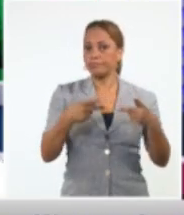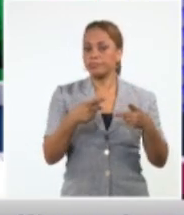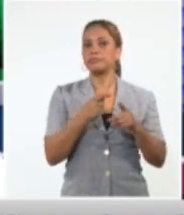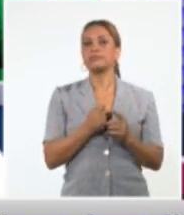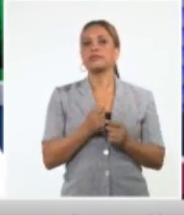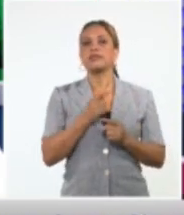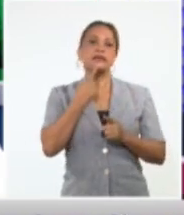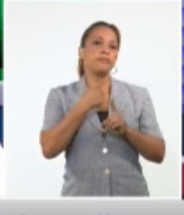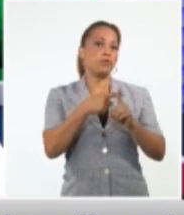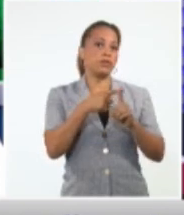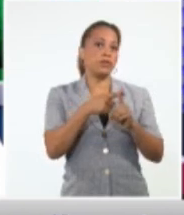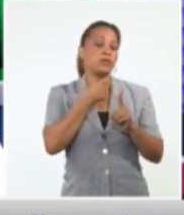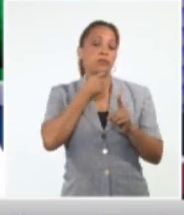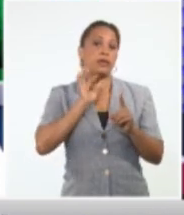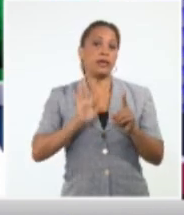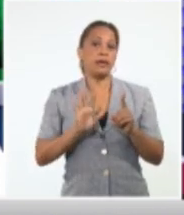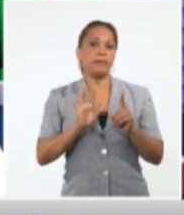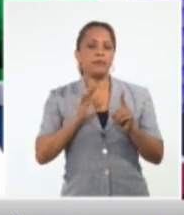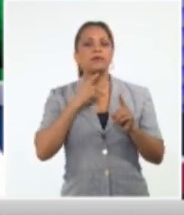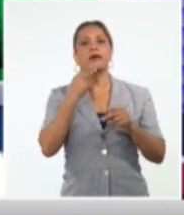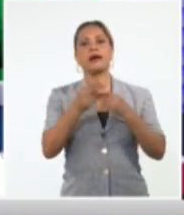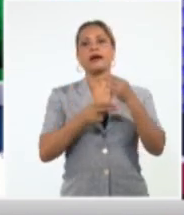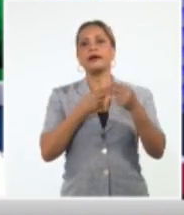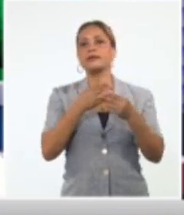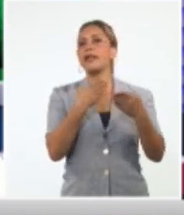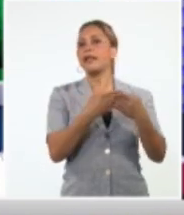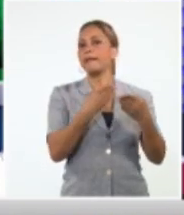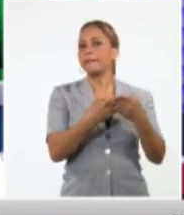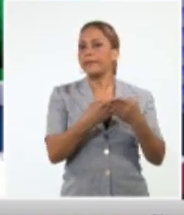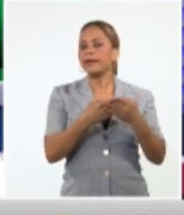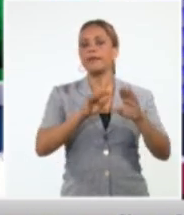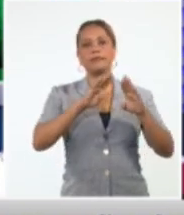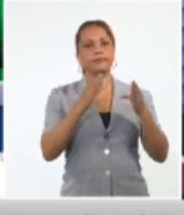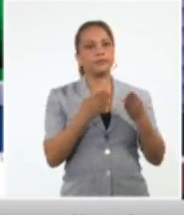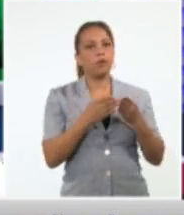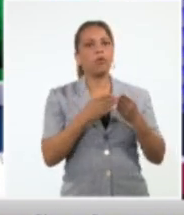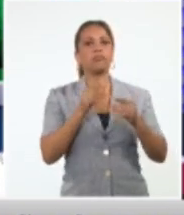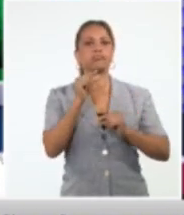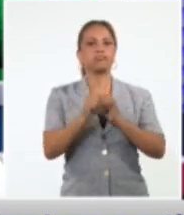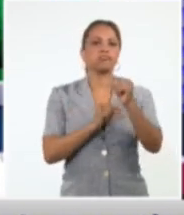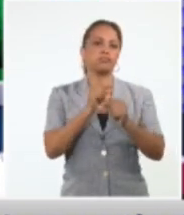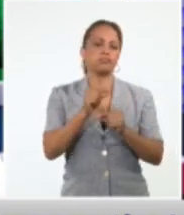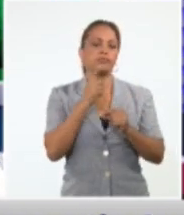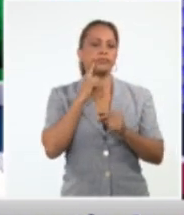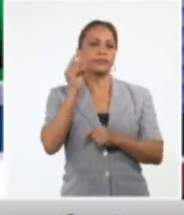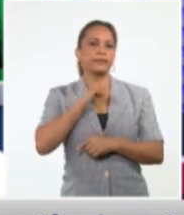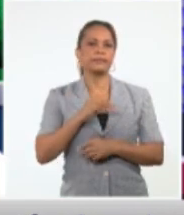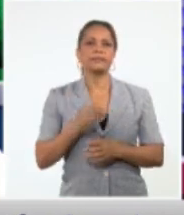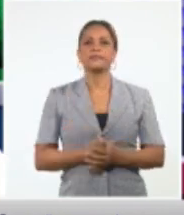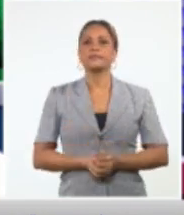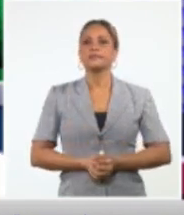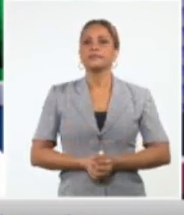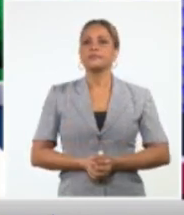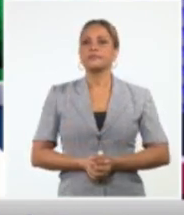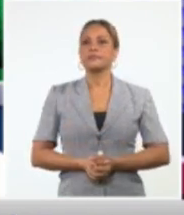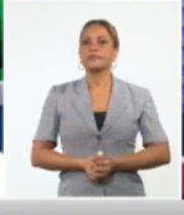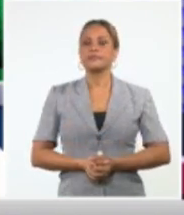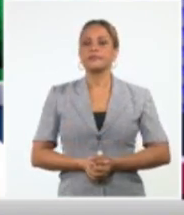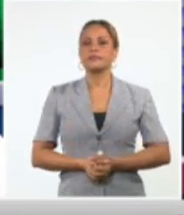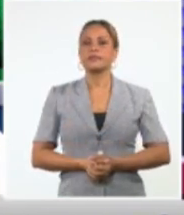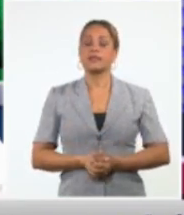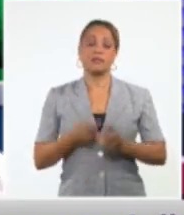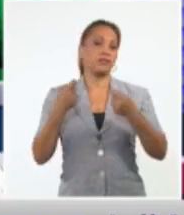positivo, indiscutiblemente, hacer la secuenciación para ver si es uno de ellos. Pero de todas formas, esos son estudios